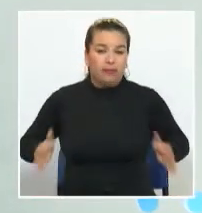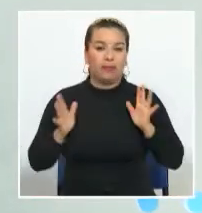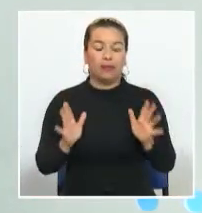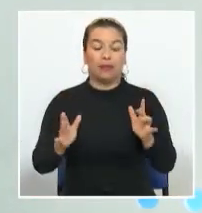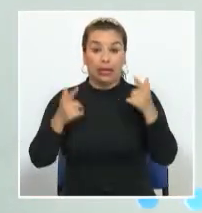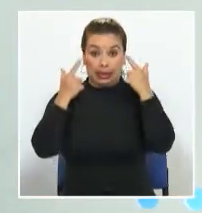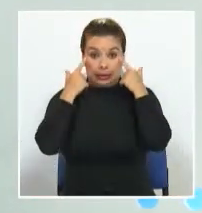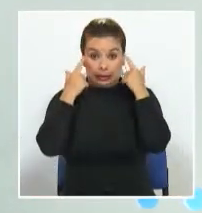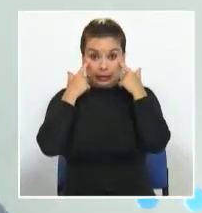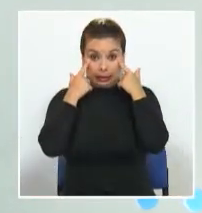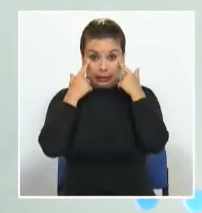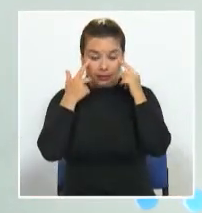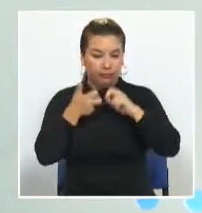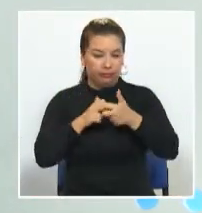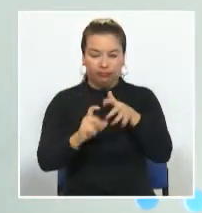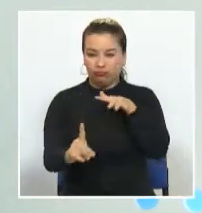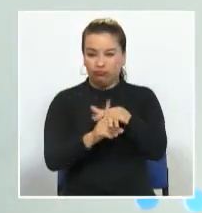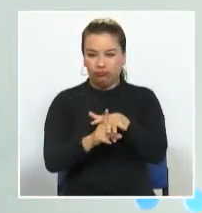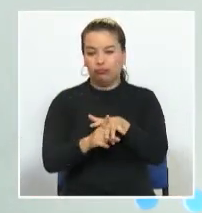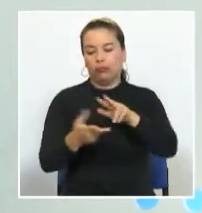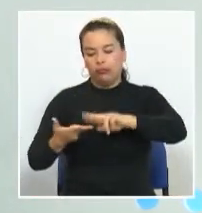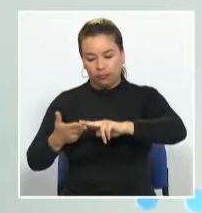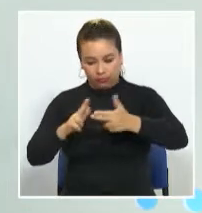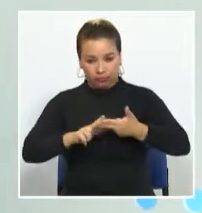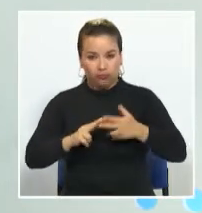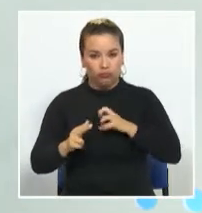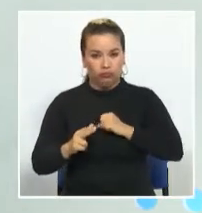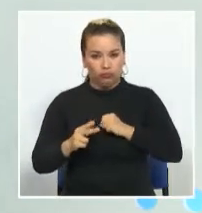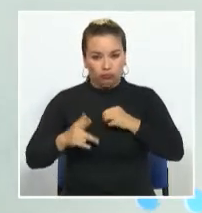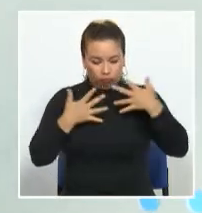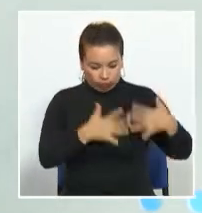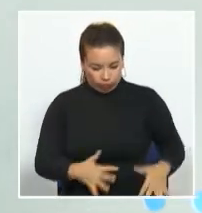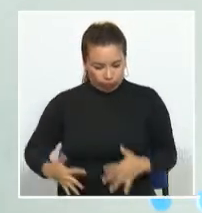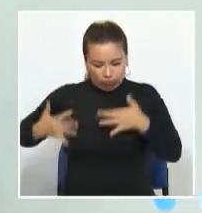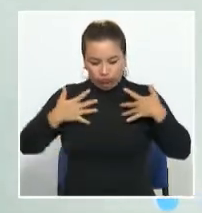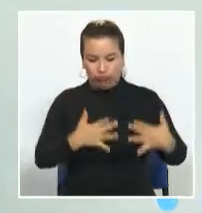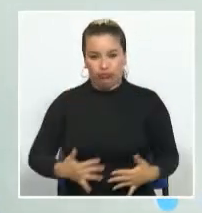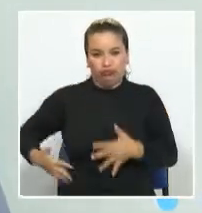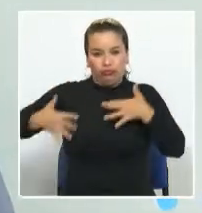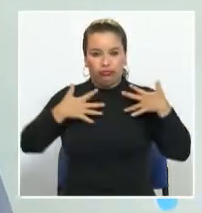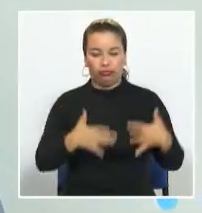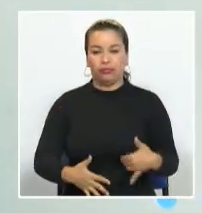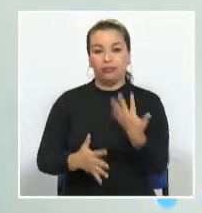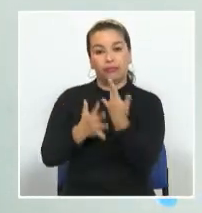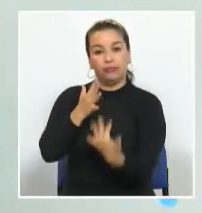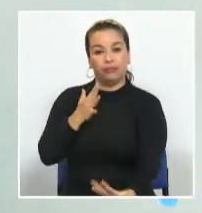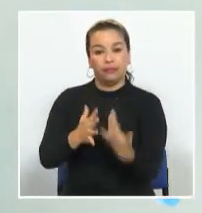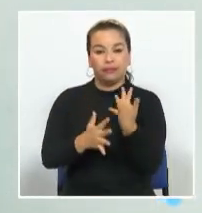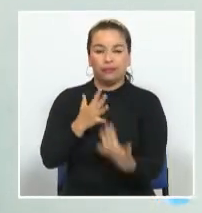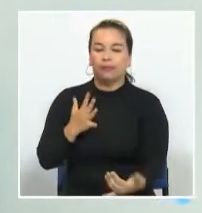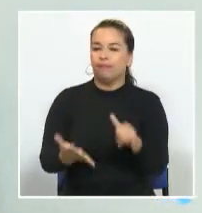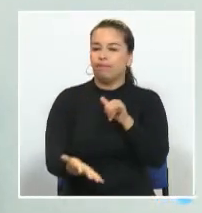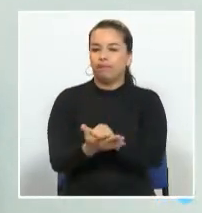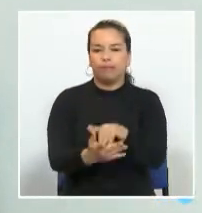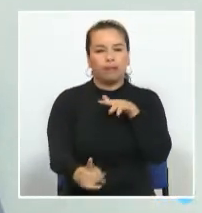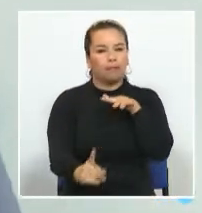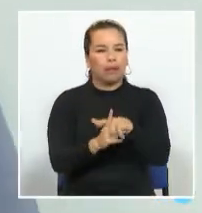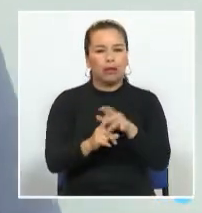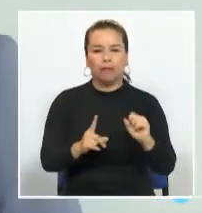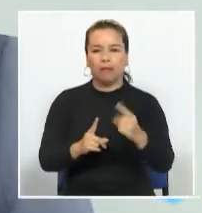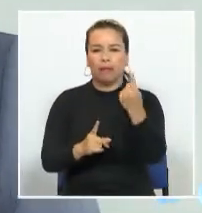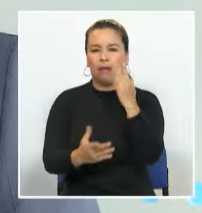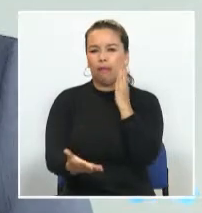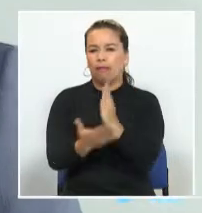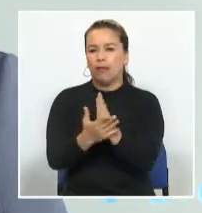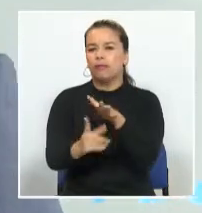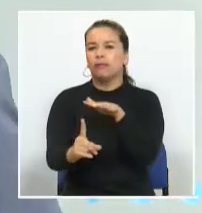retina, todas directamente relacionadas con la circulación sanguínea, son la primera causa de muerte y de